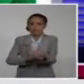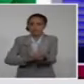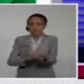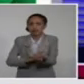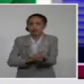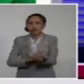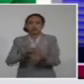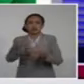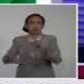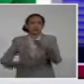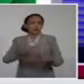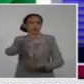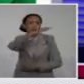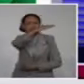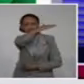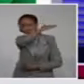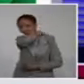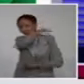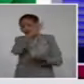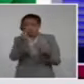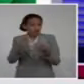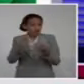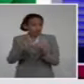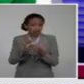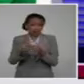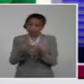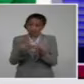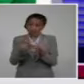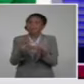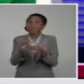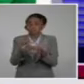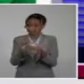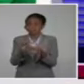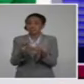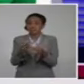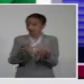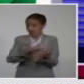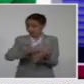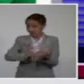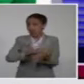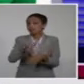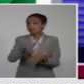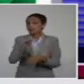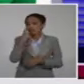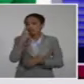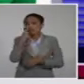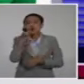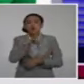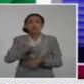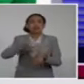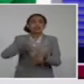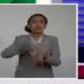pulmonar obstructiva crónica, y que estuvo ingresada,